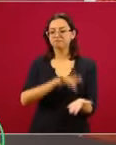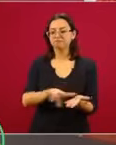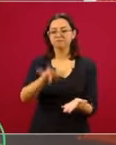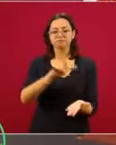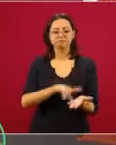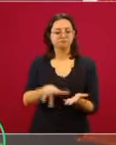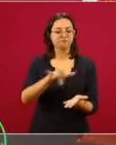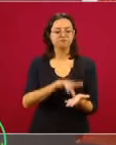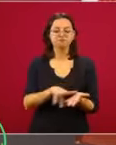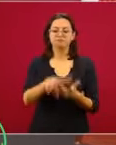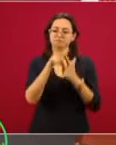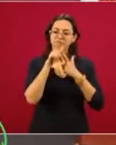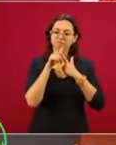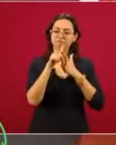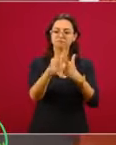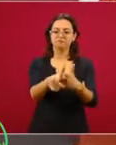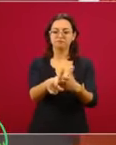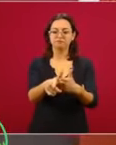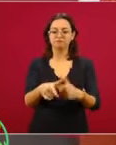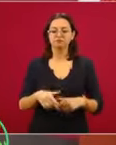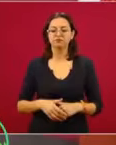al pueblo de México.